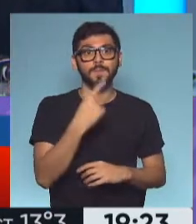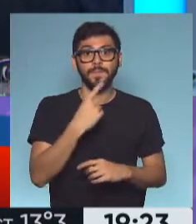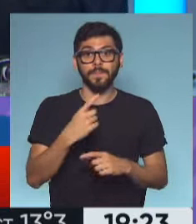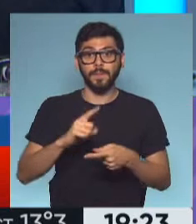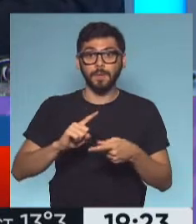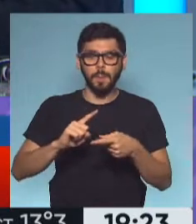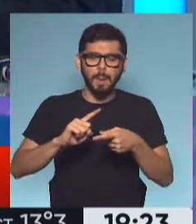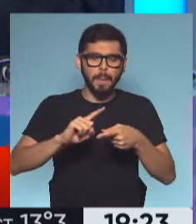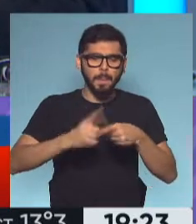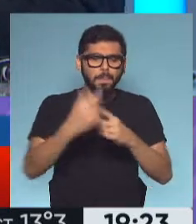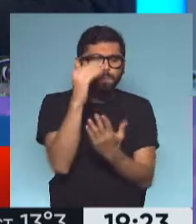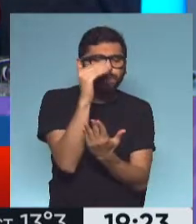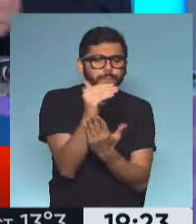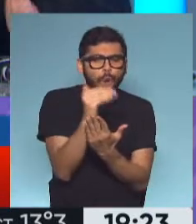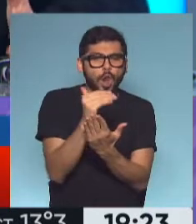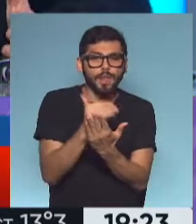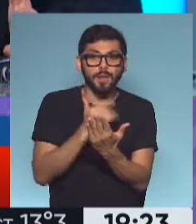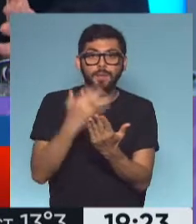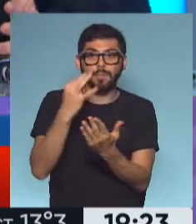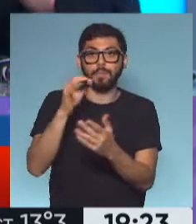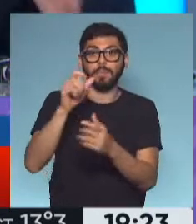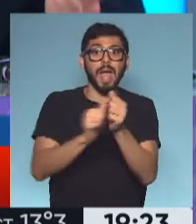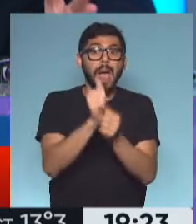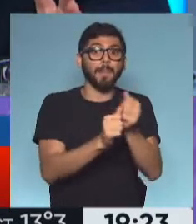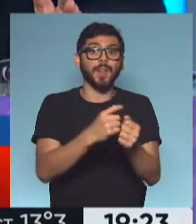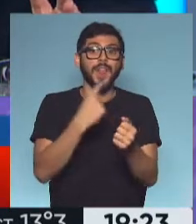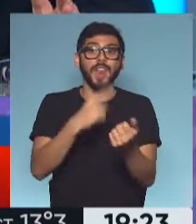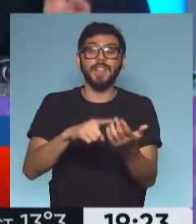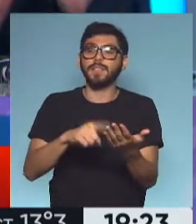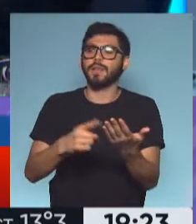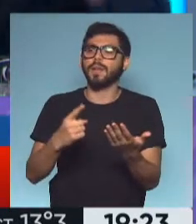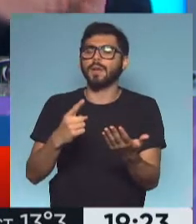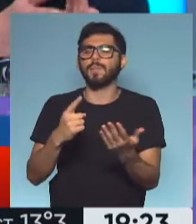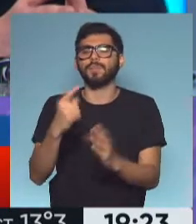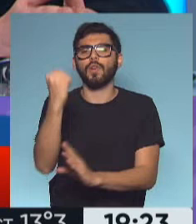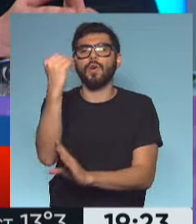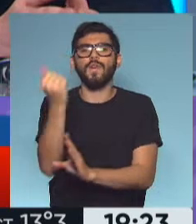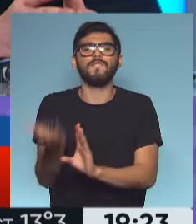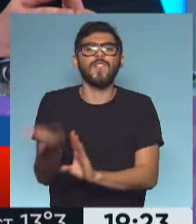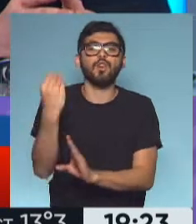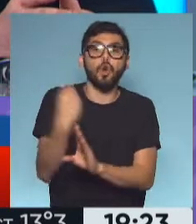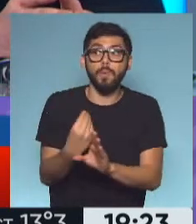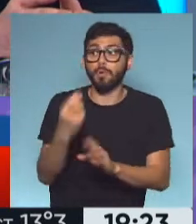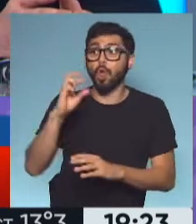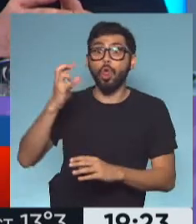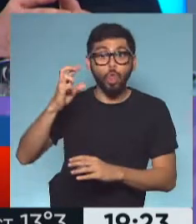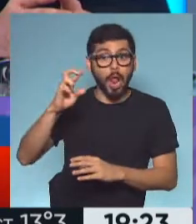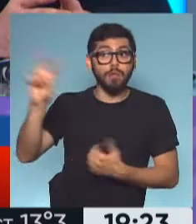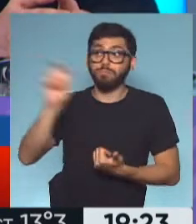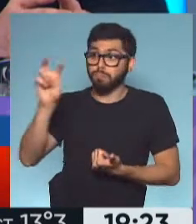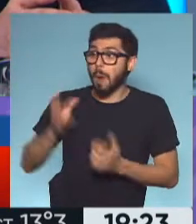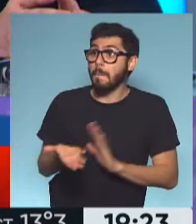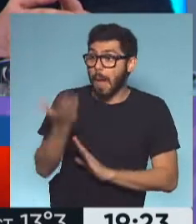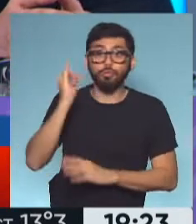políticas antiinflacionarias que predican los monetaristas, digamos, está todo cumplido, ¿no? Hay un ingreso mayor de dólares por parte